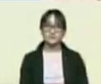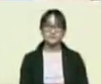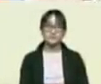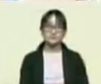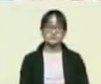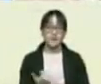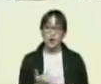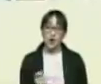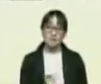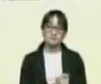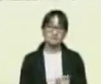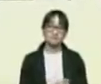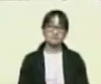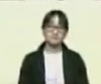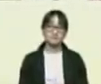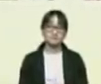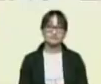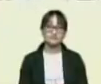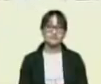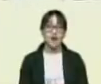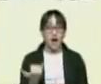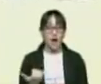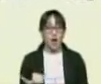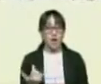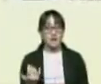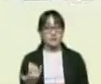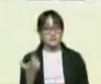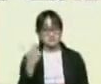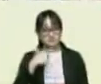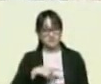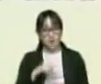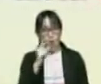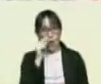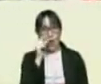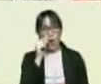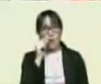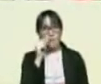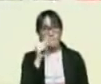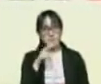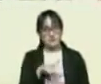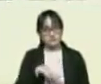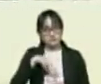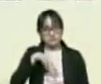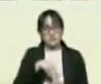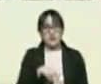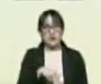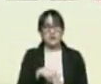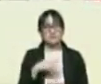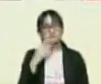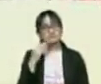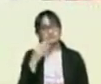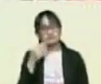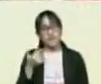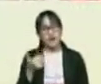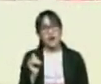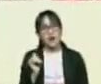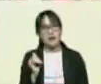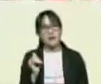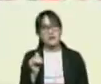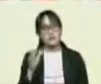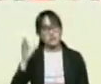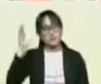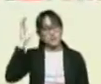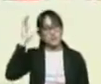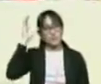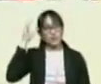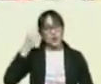no. Hoy soy un hombre de pie experimentado con la sabiduría